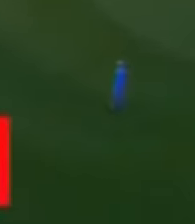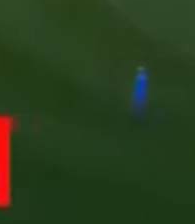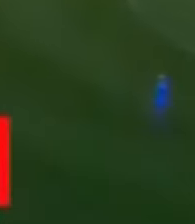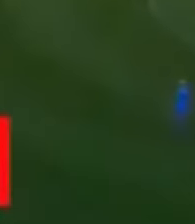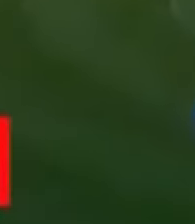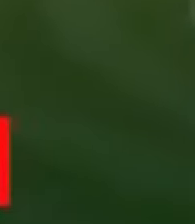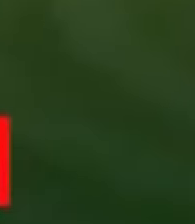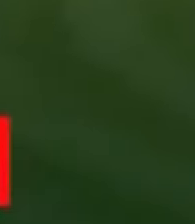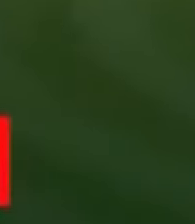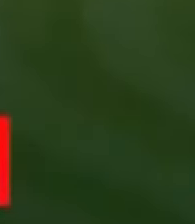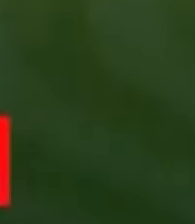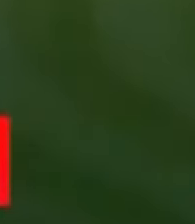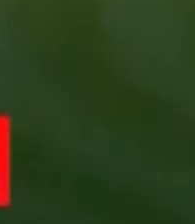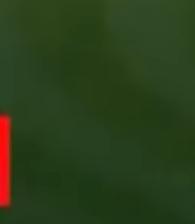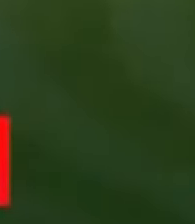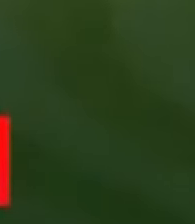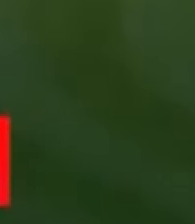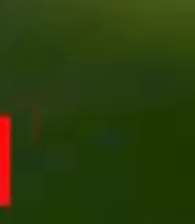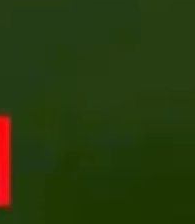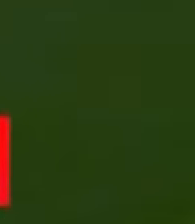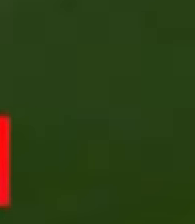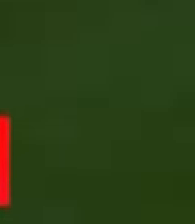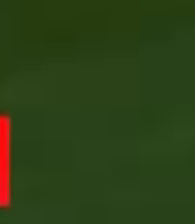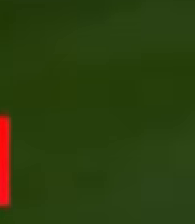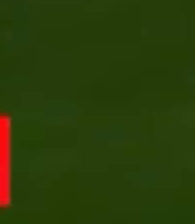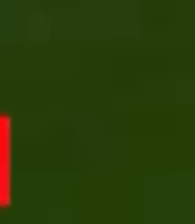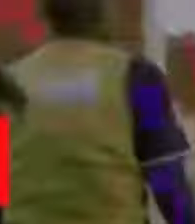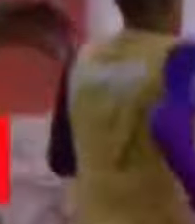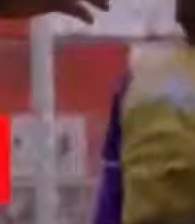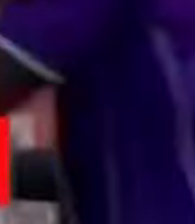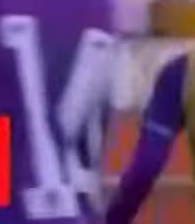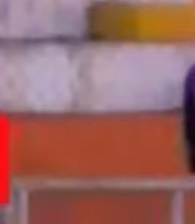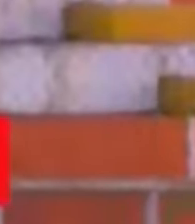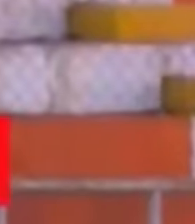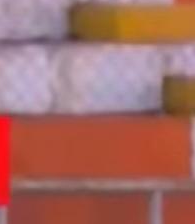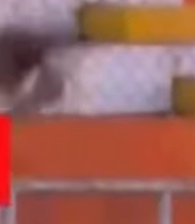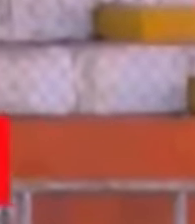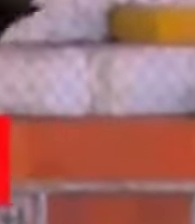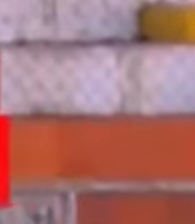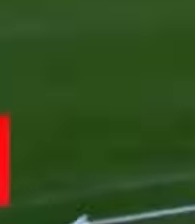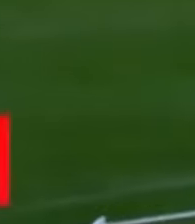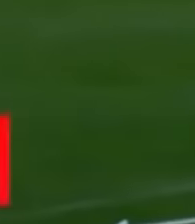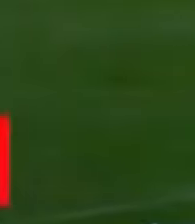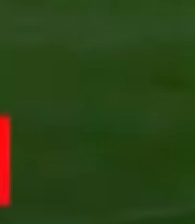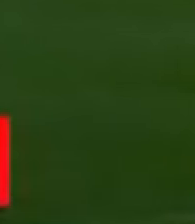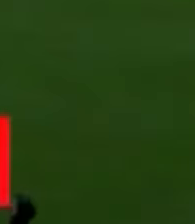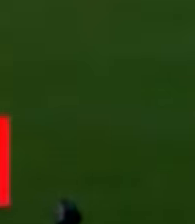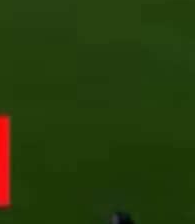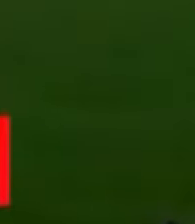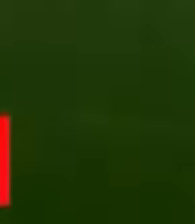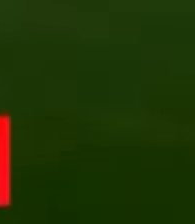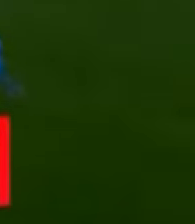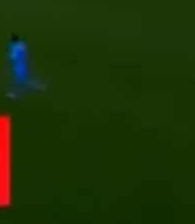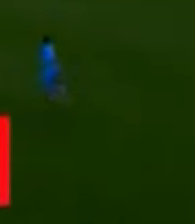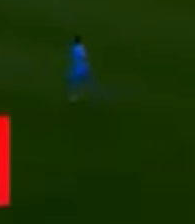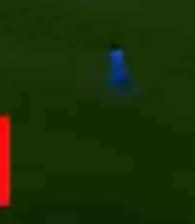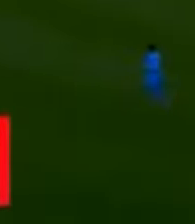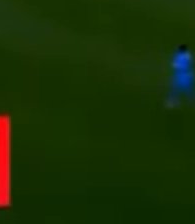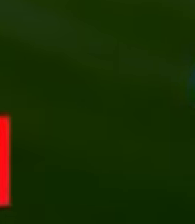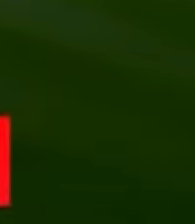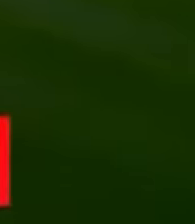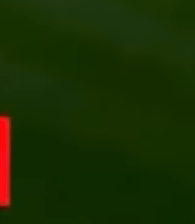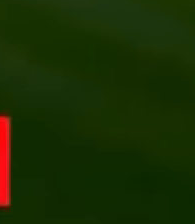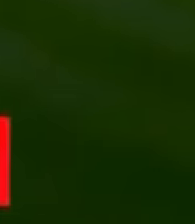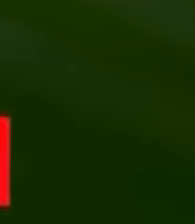del empate, 1-1. Ojo, Garcilaso ya estaba con 10 hombres por expulsión entonces de un jugador